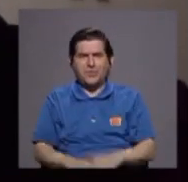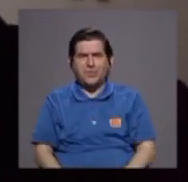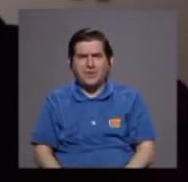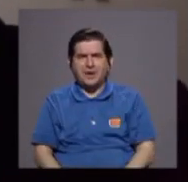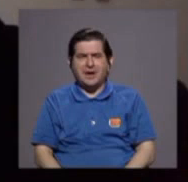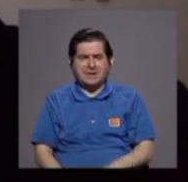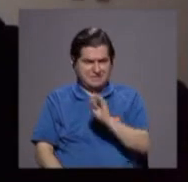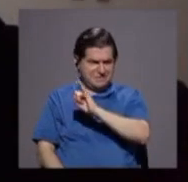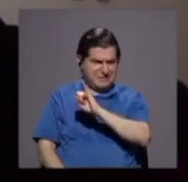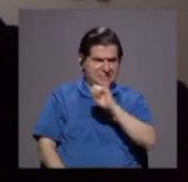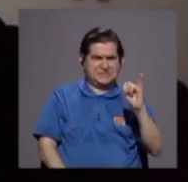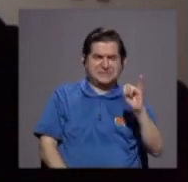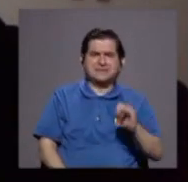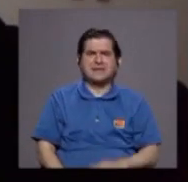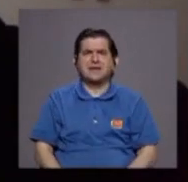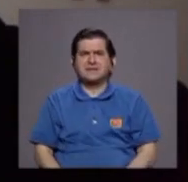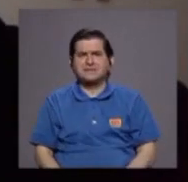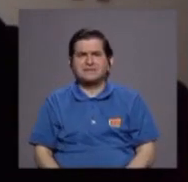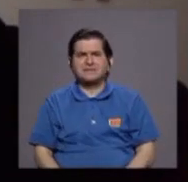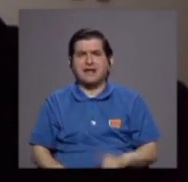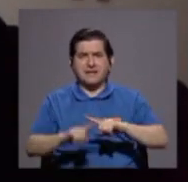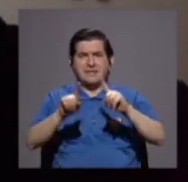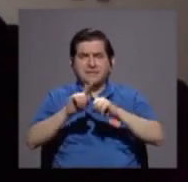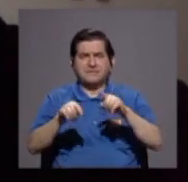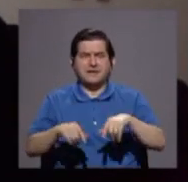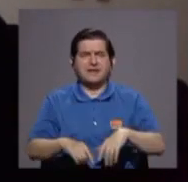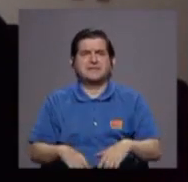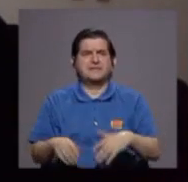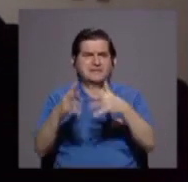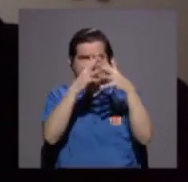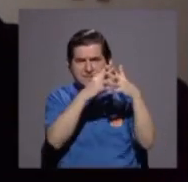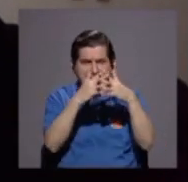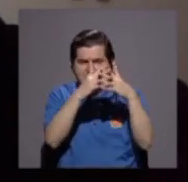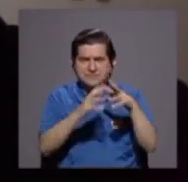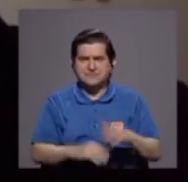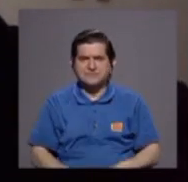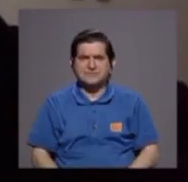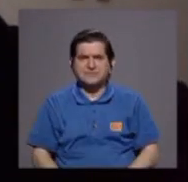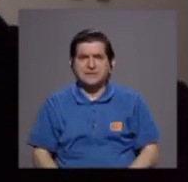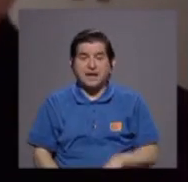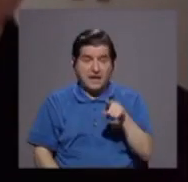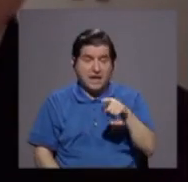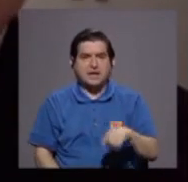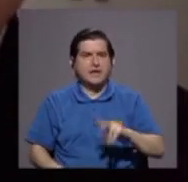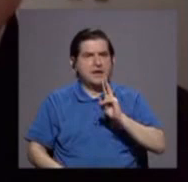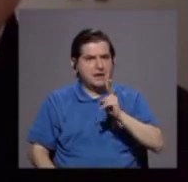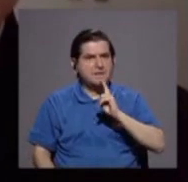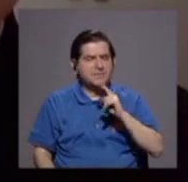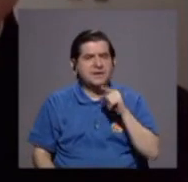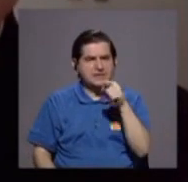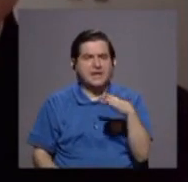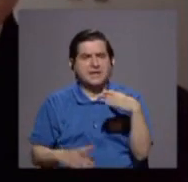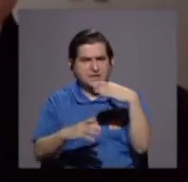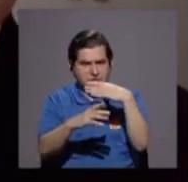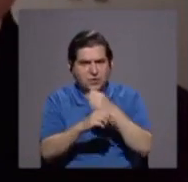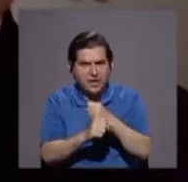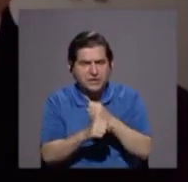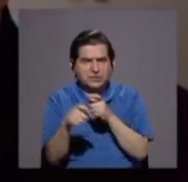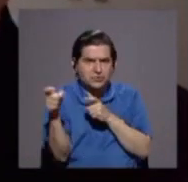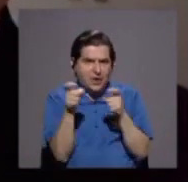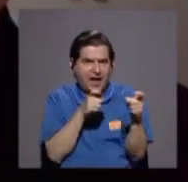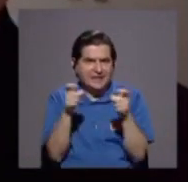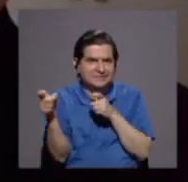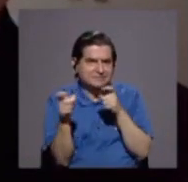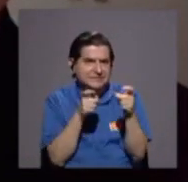sectores izquierdistas de Estados Unidos, pero que realmente era una página que estaba siendo